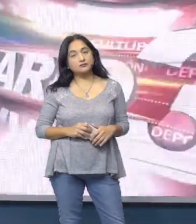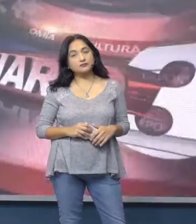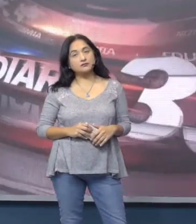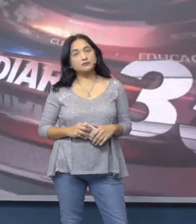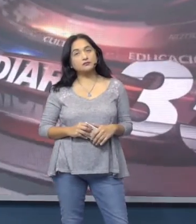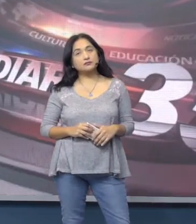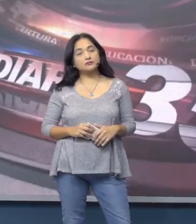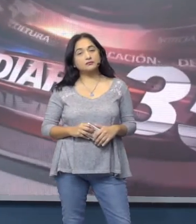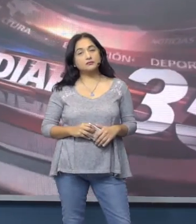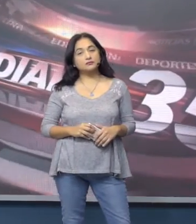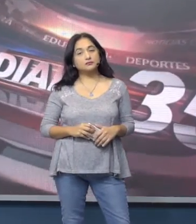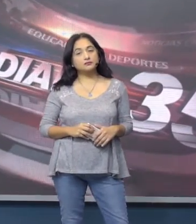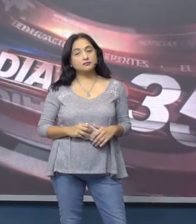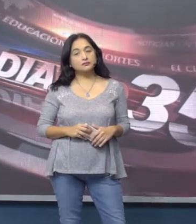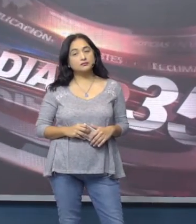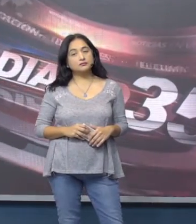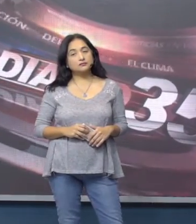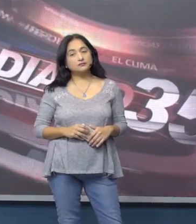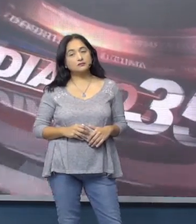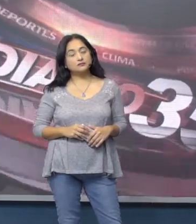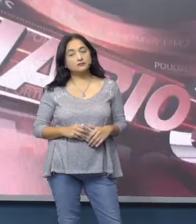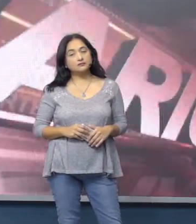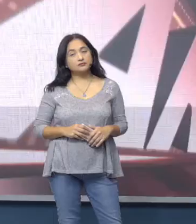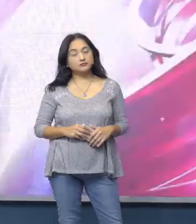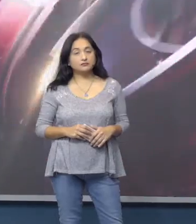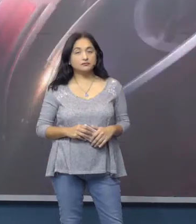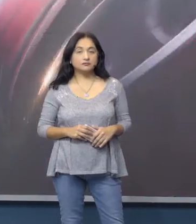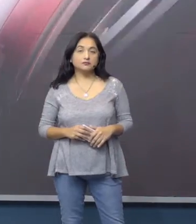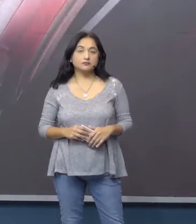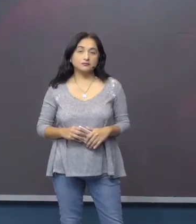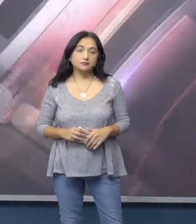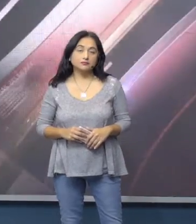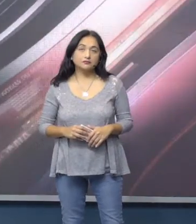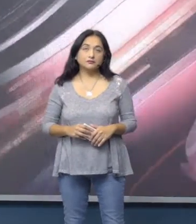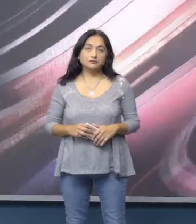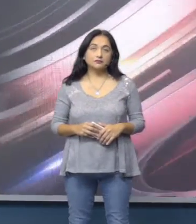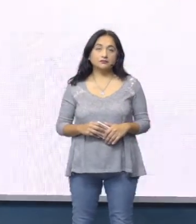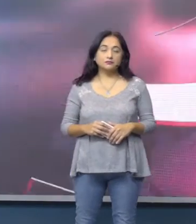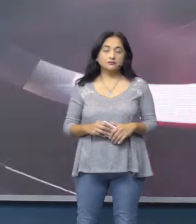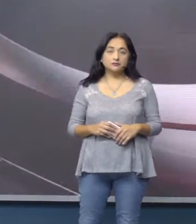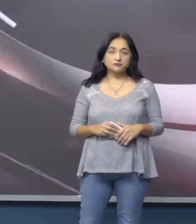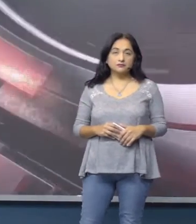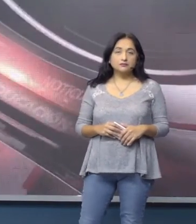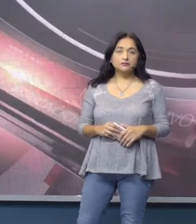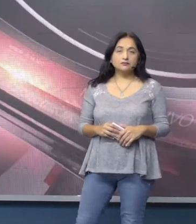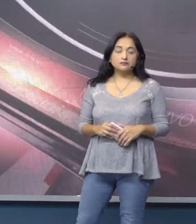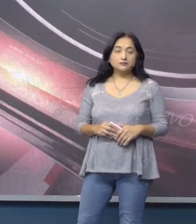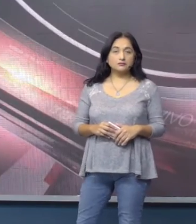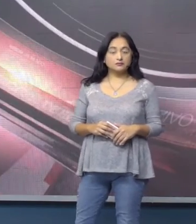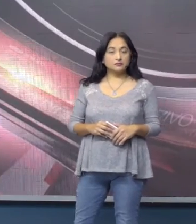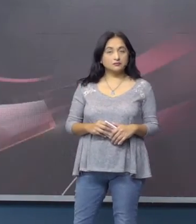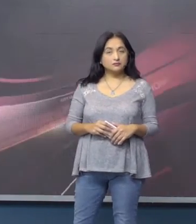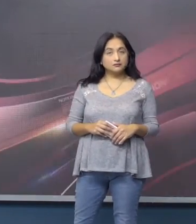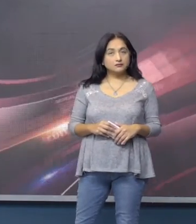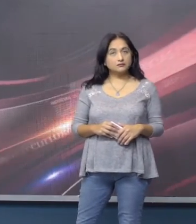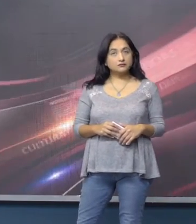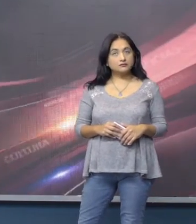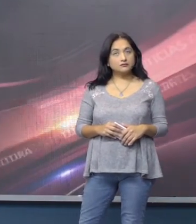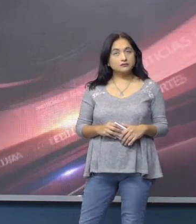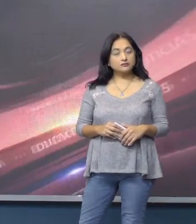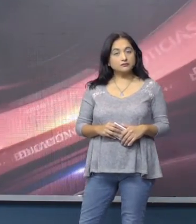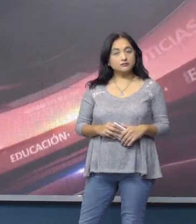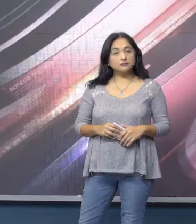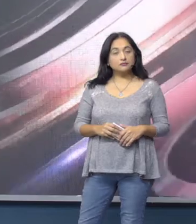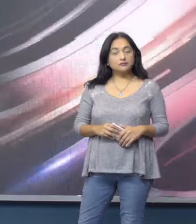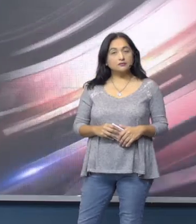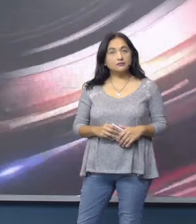tema de que quede resuelto algunos reclamos de índole remunerativo en el tema salarial que se había llevado